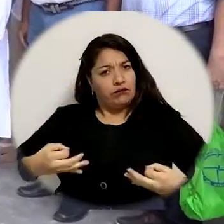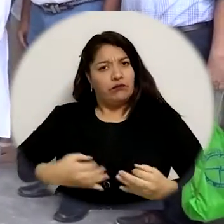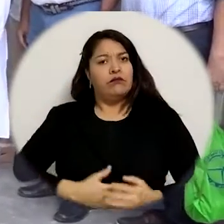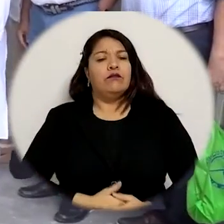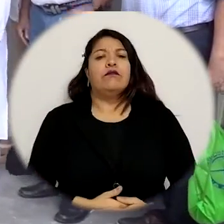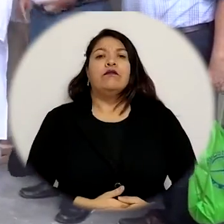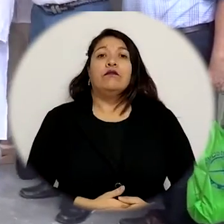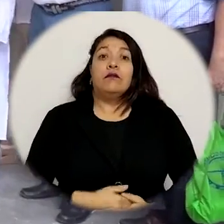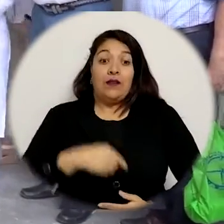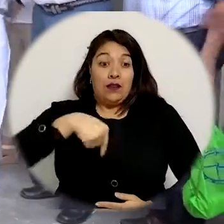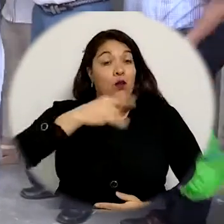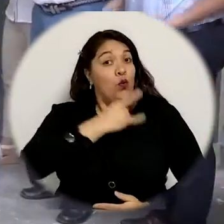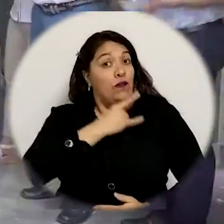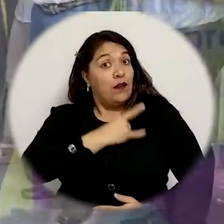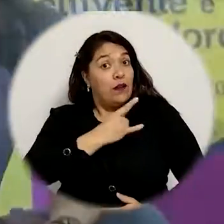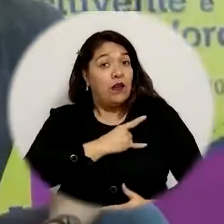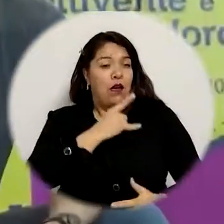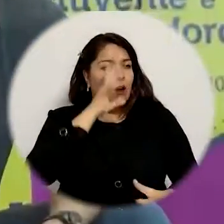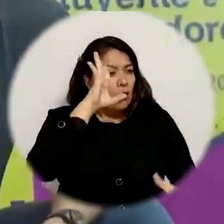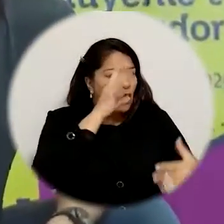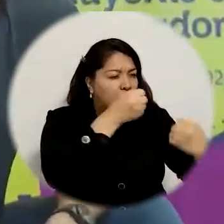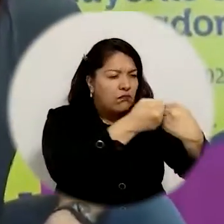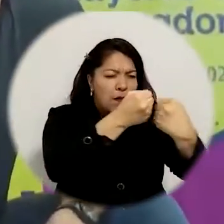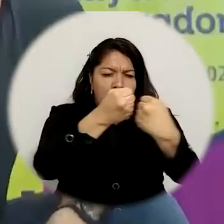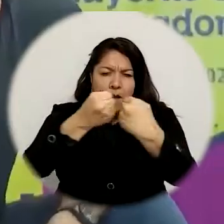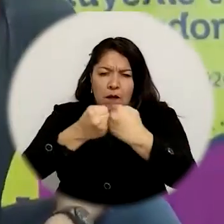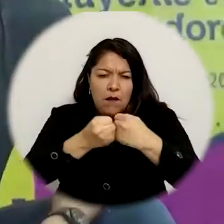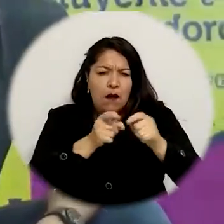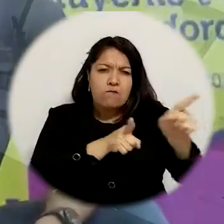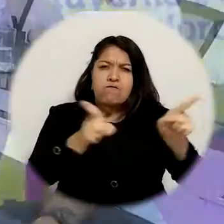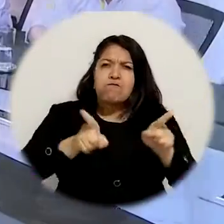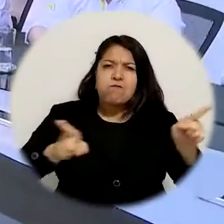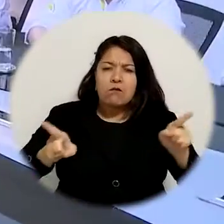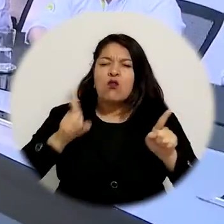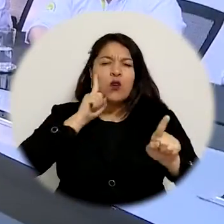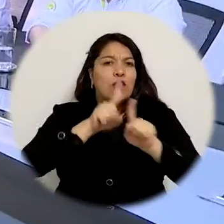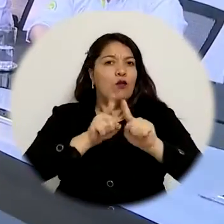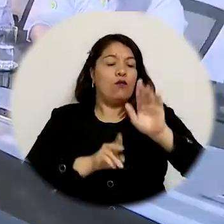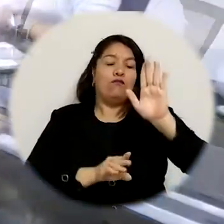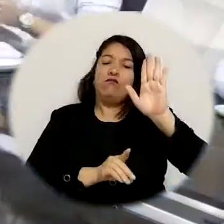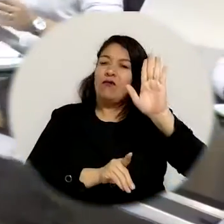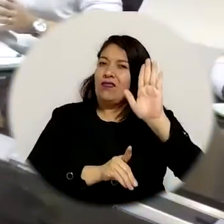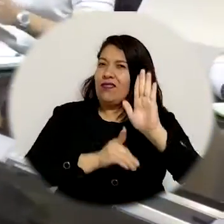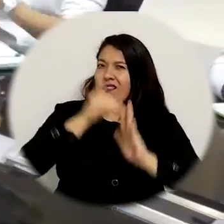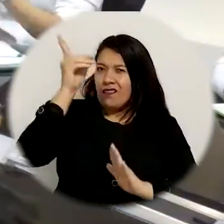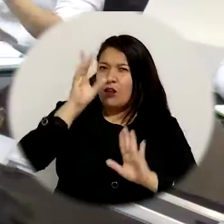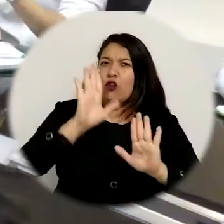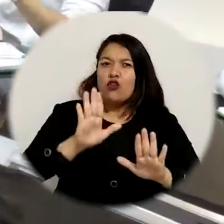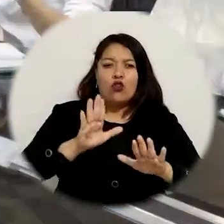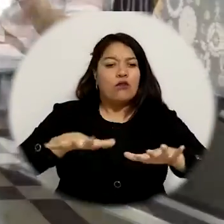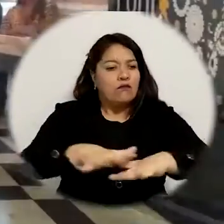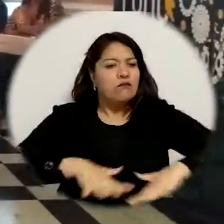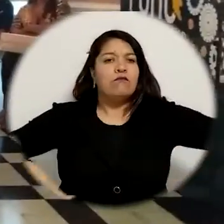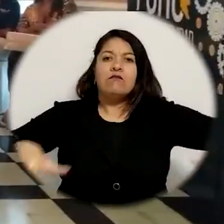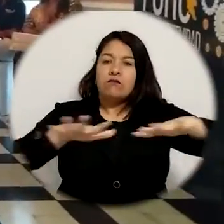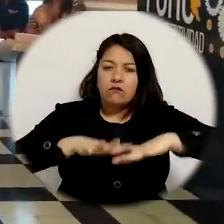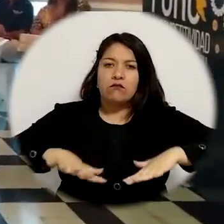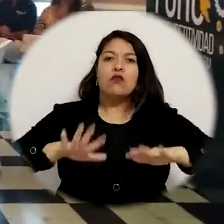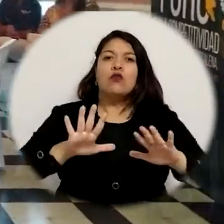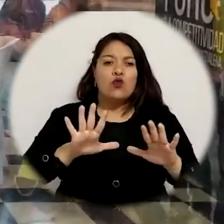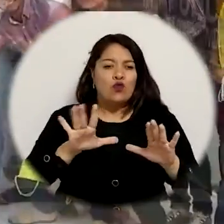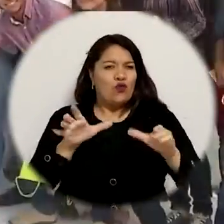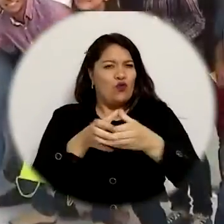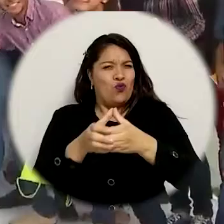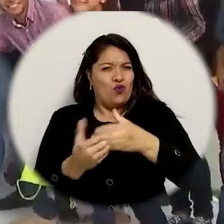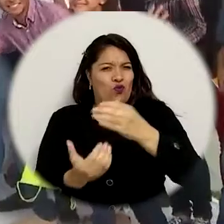Es una universidad que es aliada de todos los sectores, que es clave para el desarrollo del territorio, que ha liderado iniciativas importantes como la constitución del